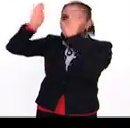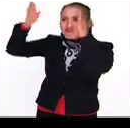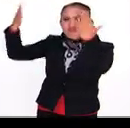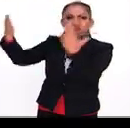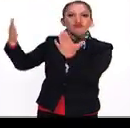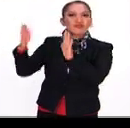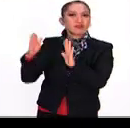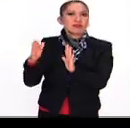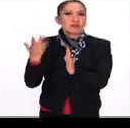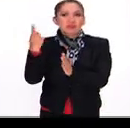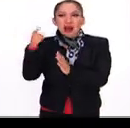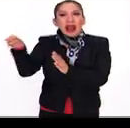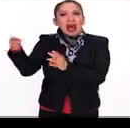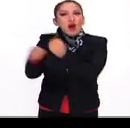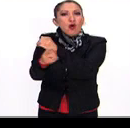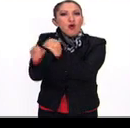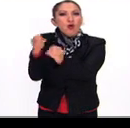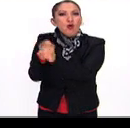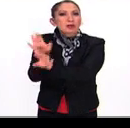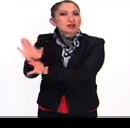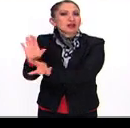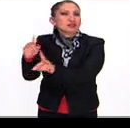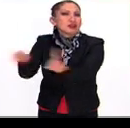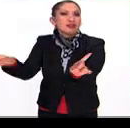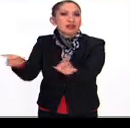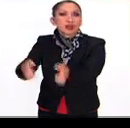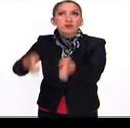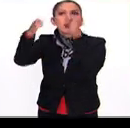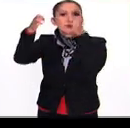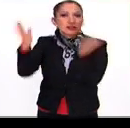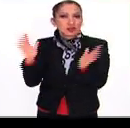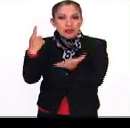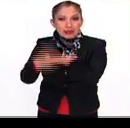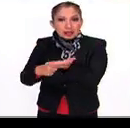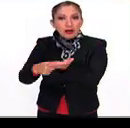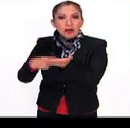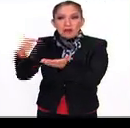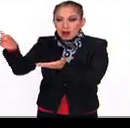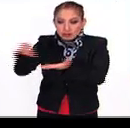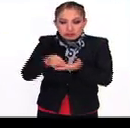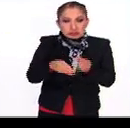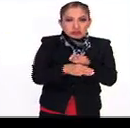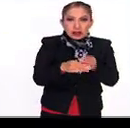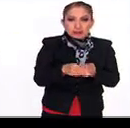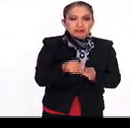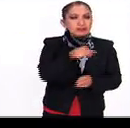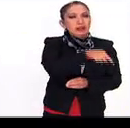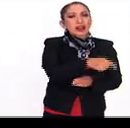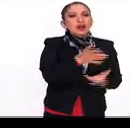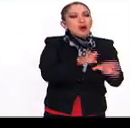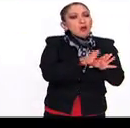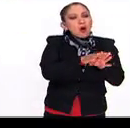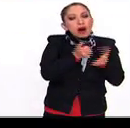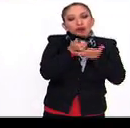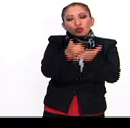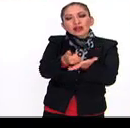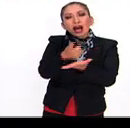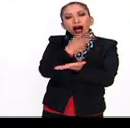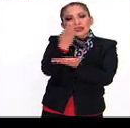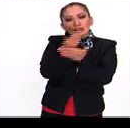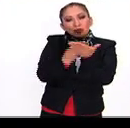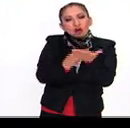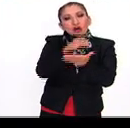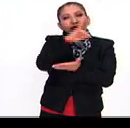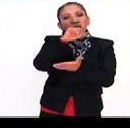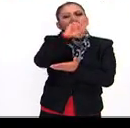precisamente operar en una forma arquitectónica. ¿Qué aportaciones ha hecho a la gráfica Jan Hendricks? Bueno, Jan